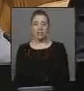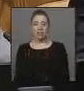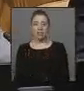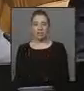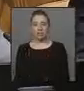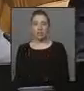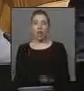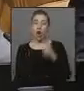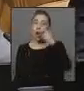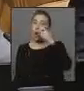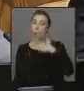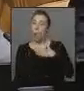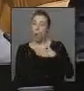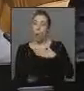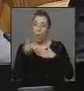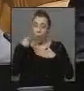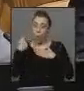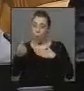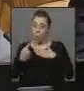Entre seres humanos,